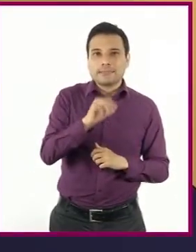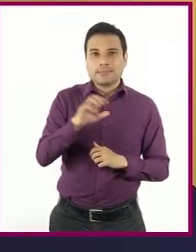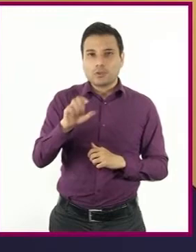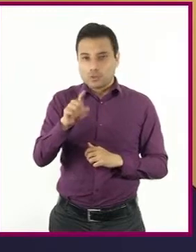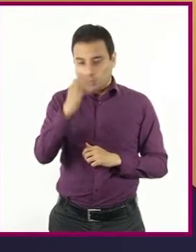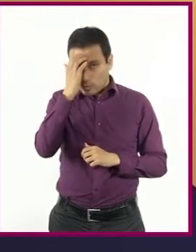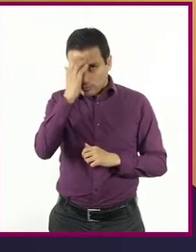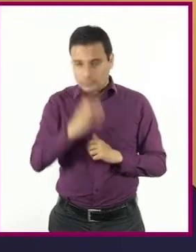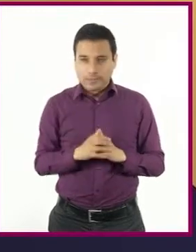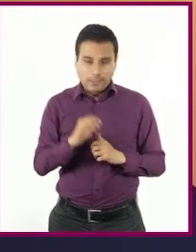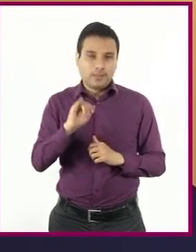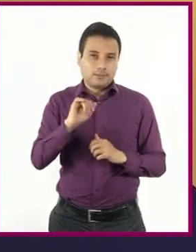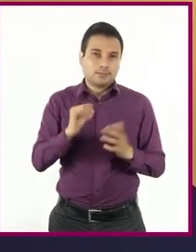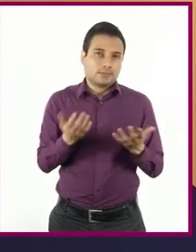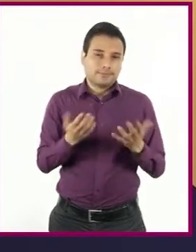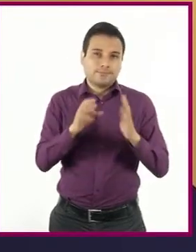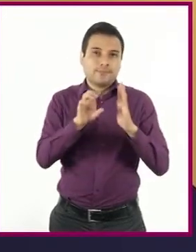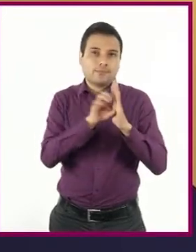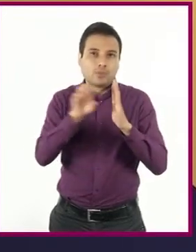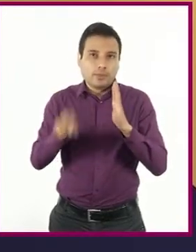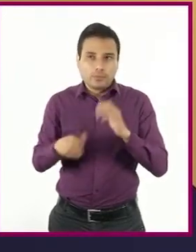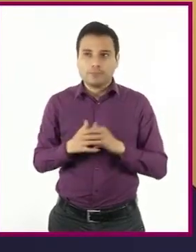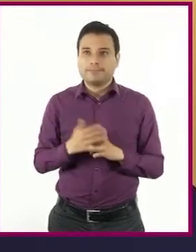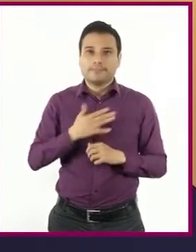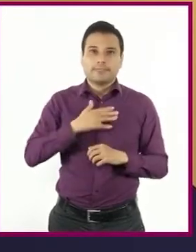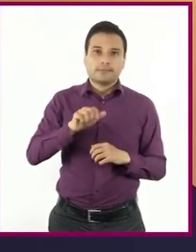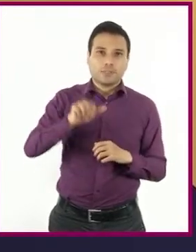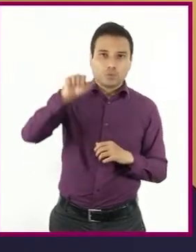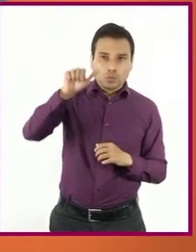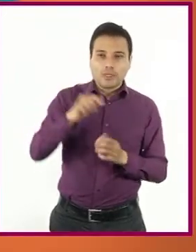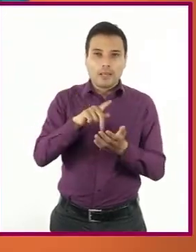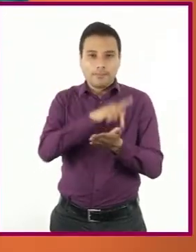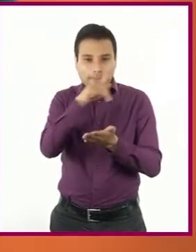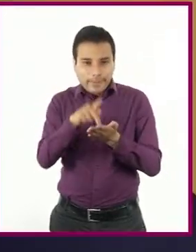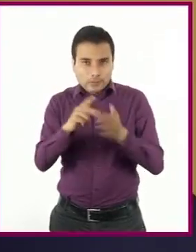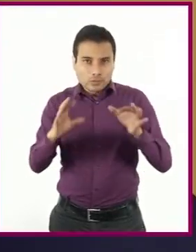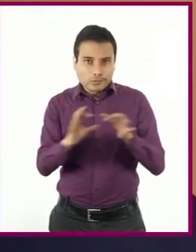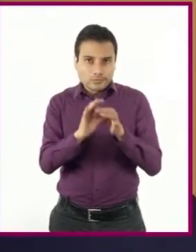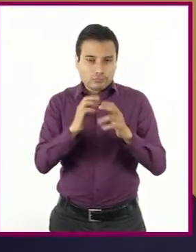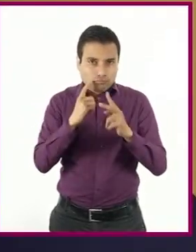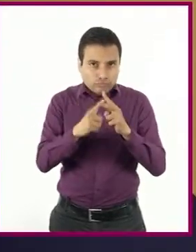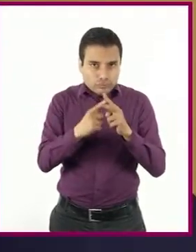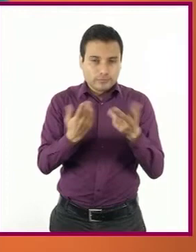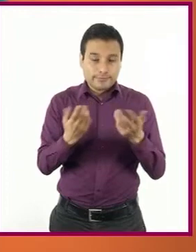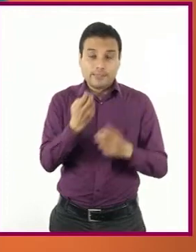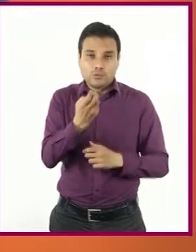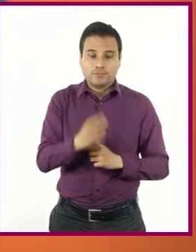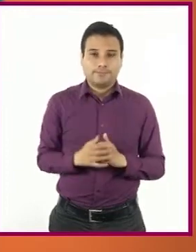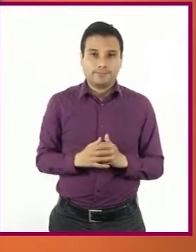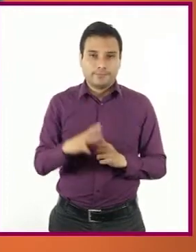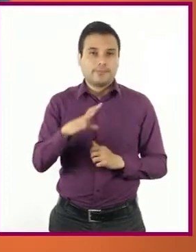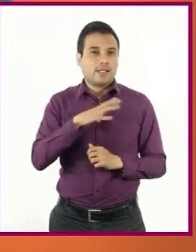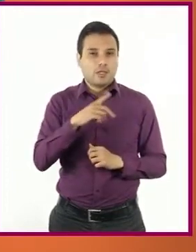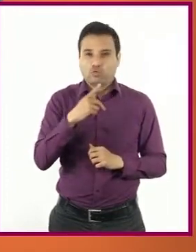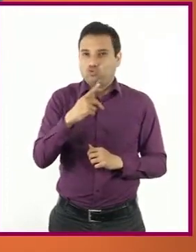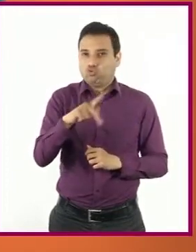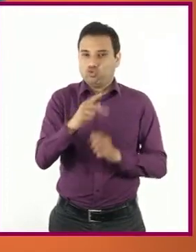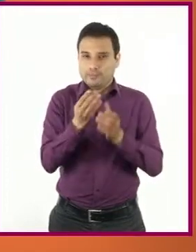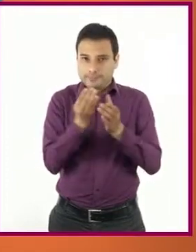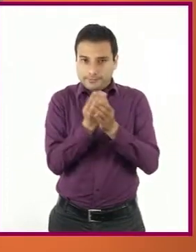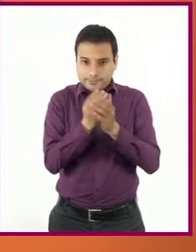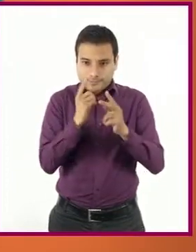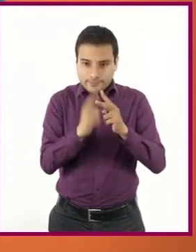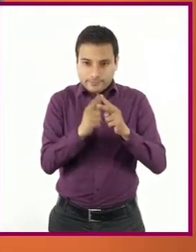sé que es una medida que relaciona la estatura y el peso. Así es, tiene una fórmula específica y sirve